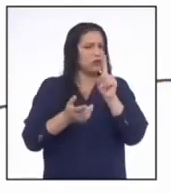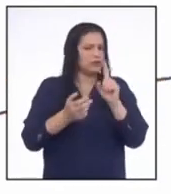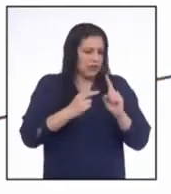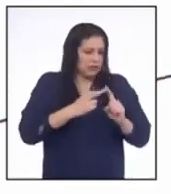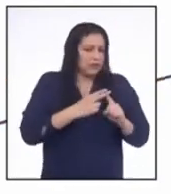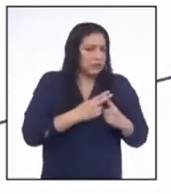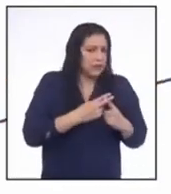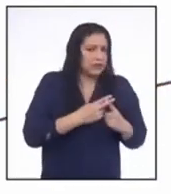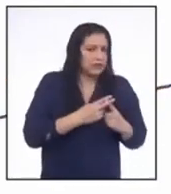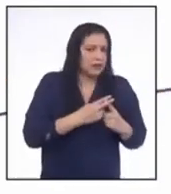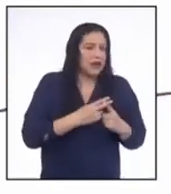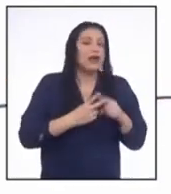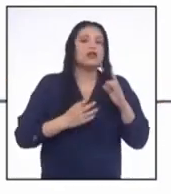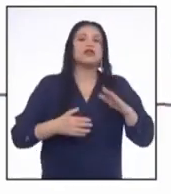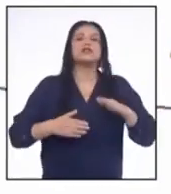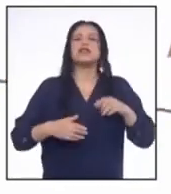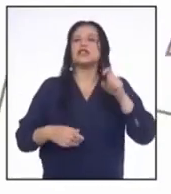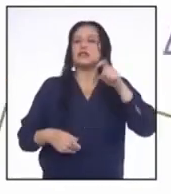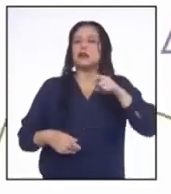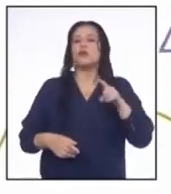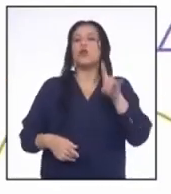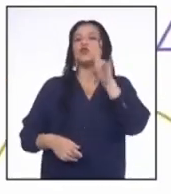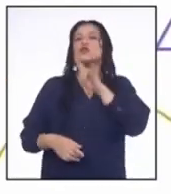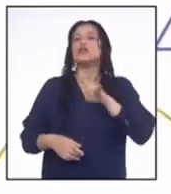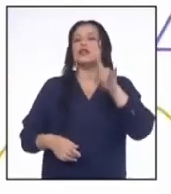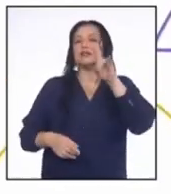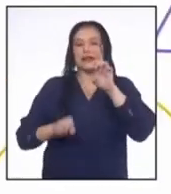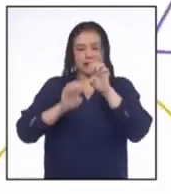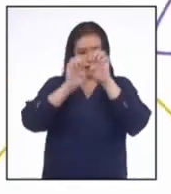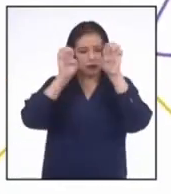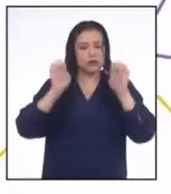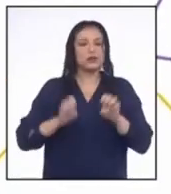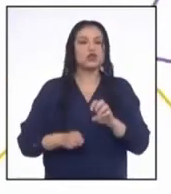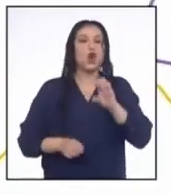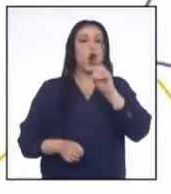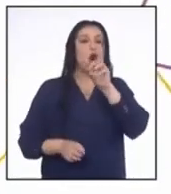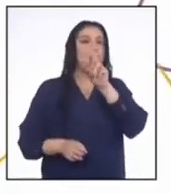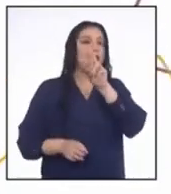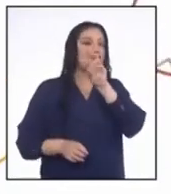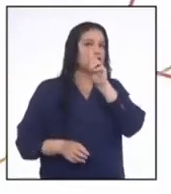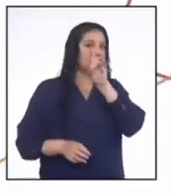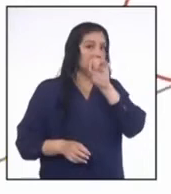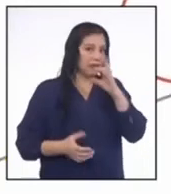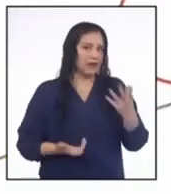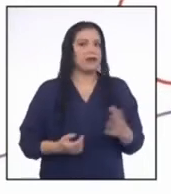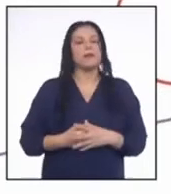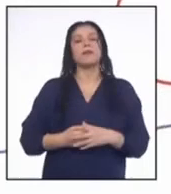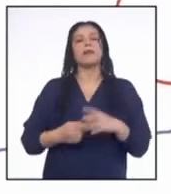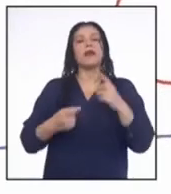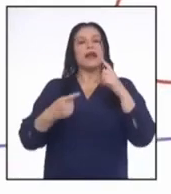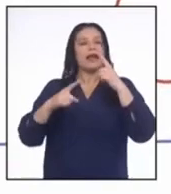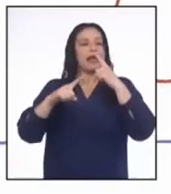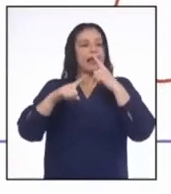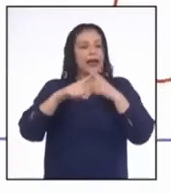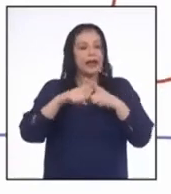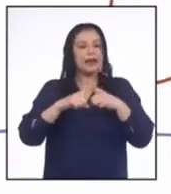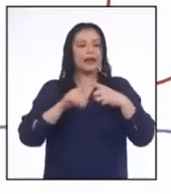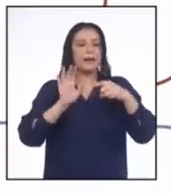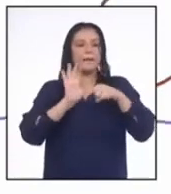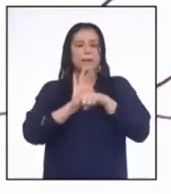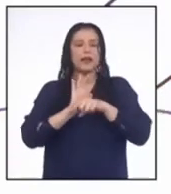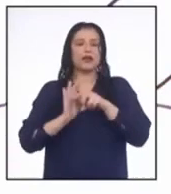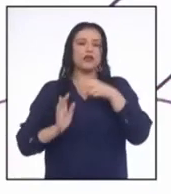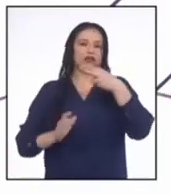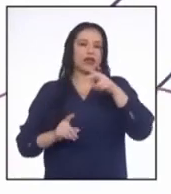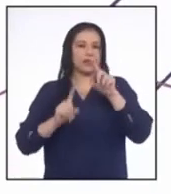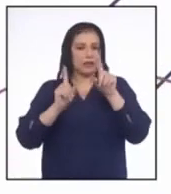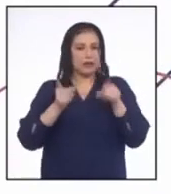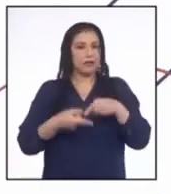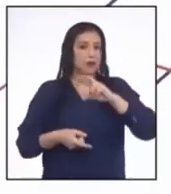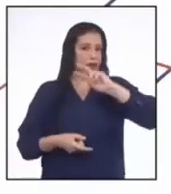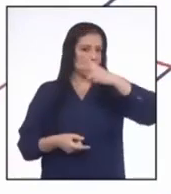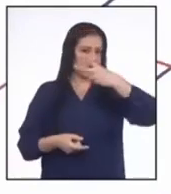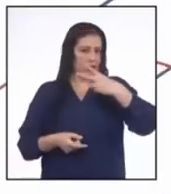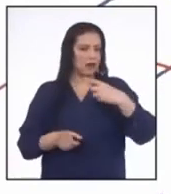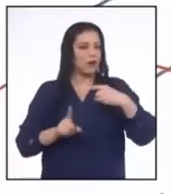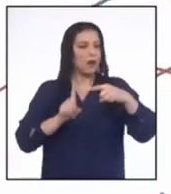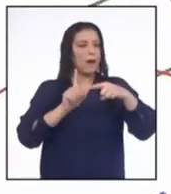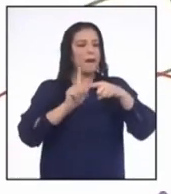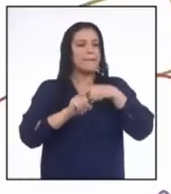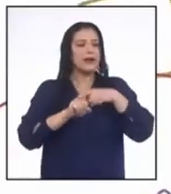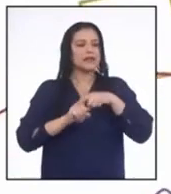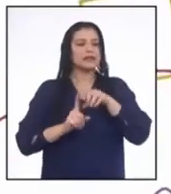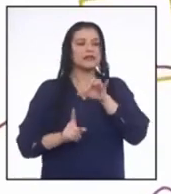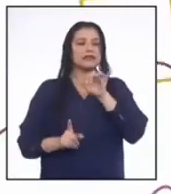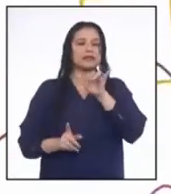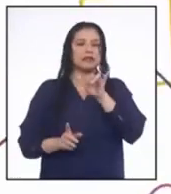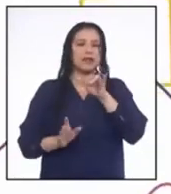Entonces corresponde utilizar la ecuación ordinaria de la circunferencia. X menos H todo al cuadrado más Y